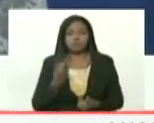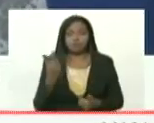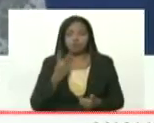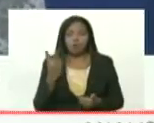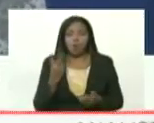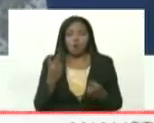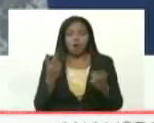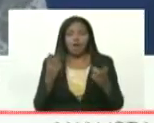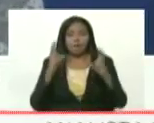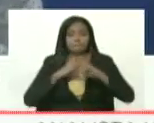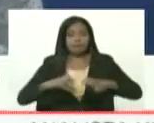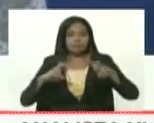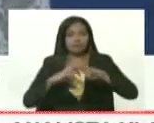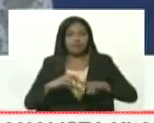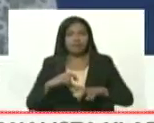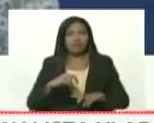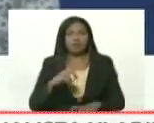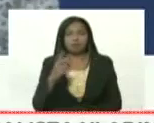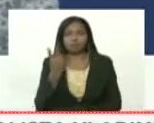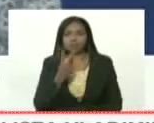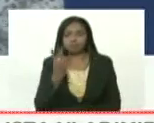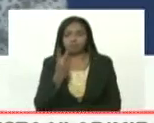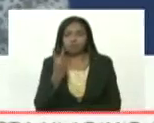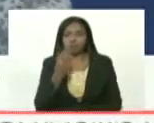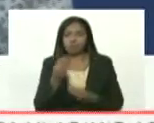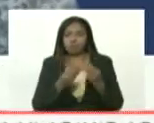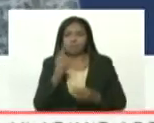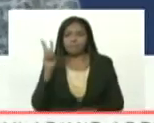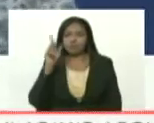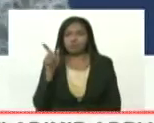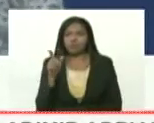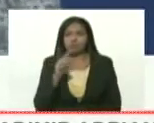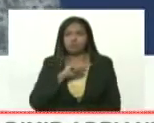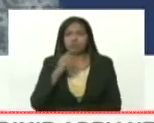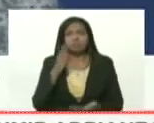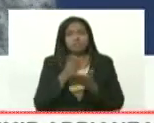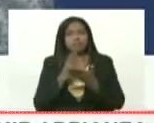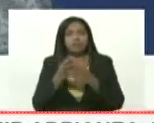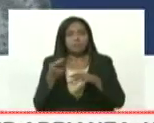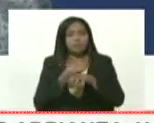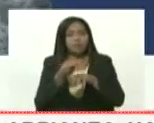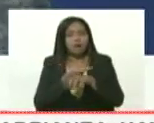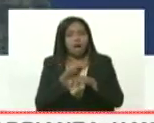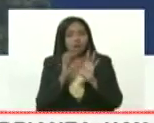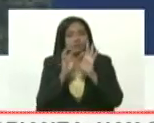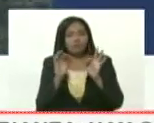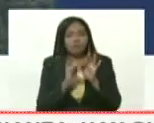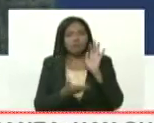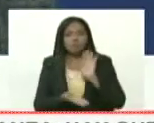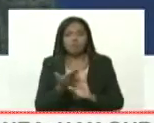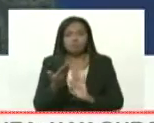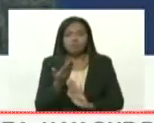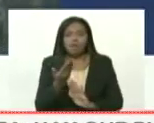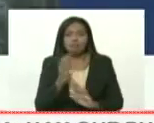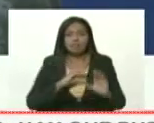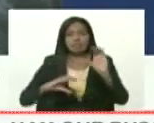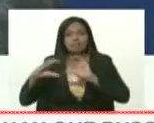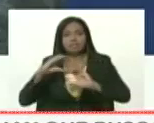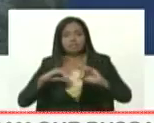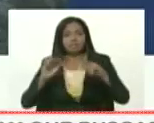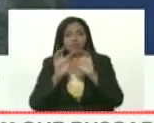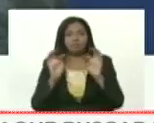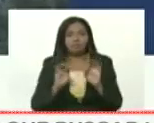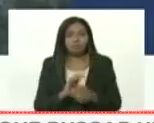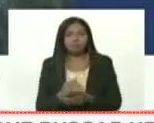doctor Egidio Romano y el doctor Cardier, que siempre buscaron algo que es importante en ciencia, que